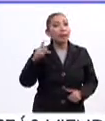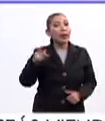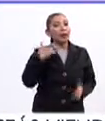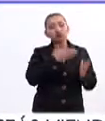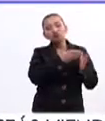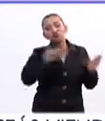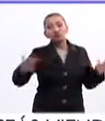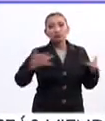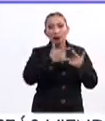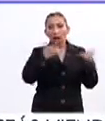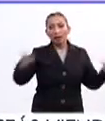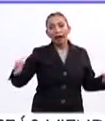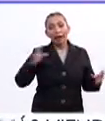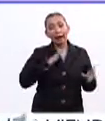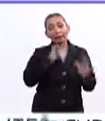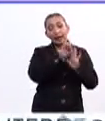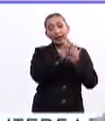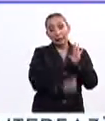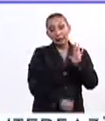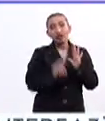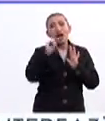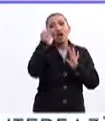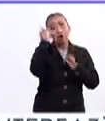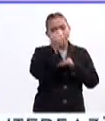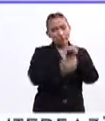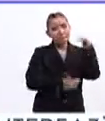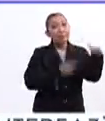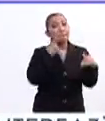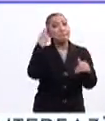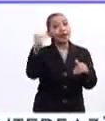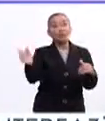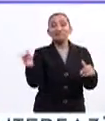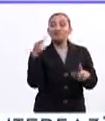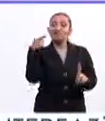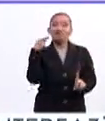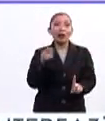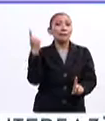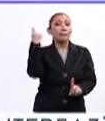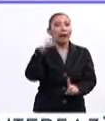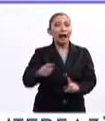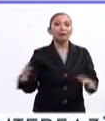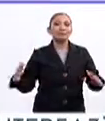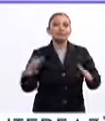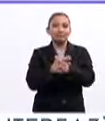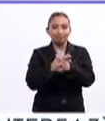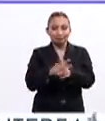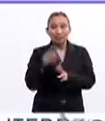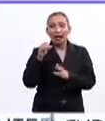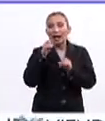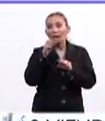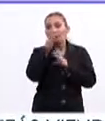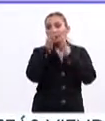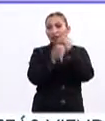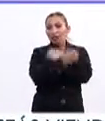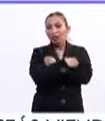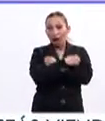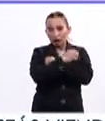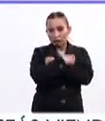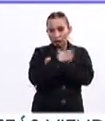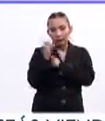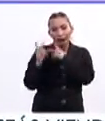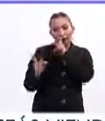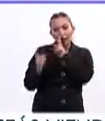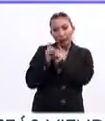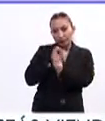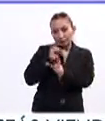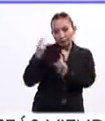a lo largo de la historia han surgido ejemplos de adelantos tecnológicos que son destinados con fines bélicos. La Agencia Informativa de Educación